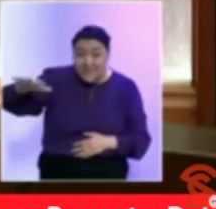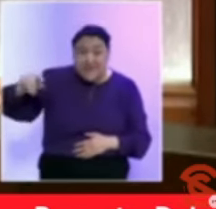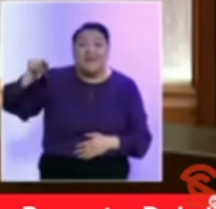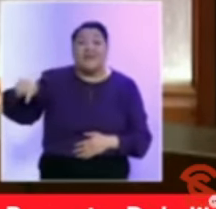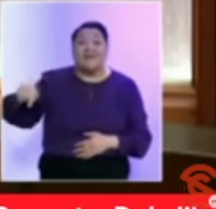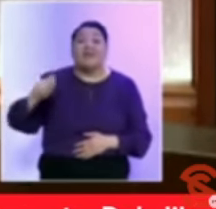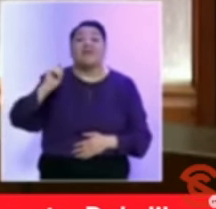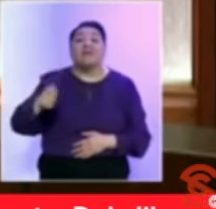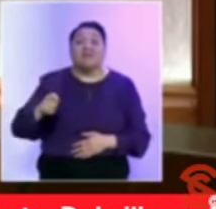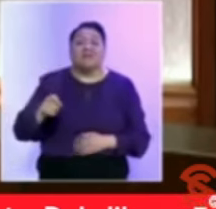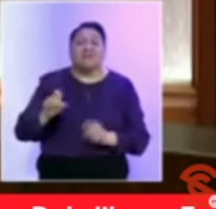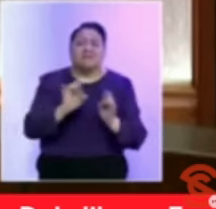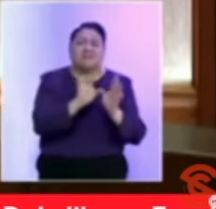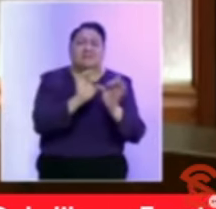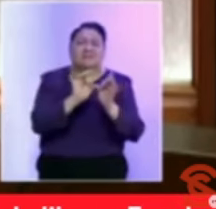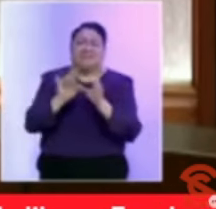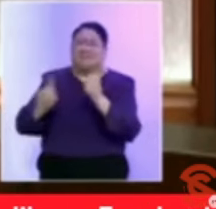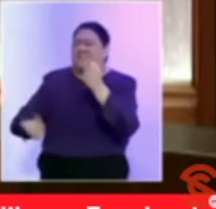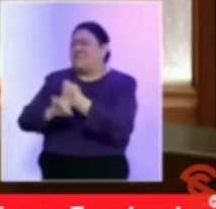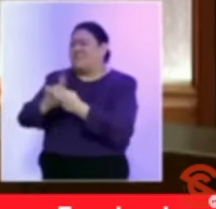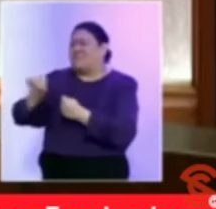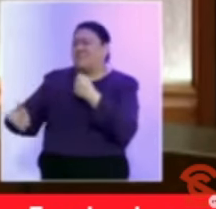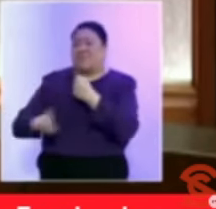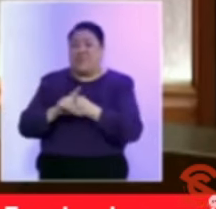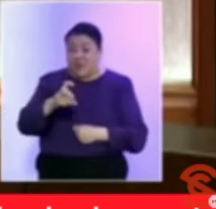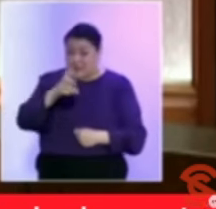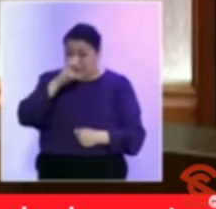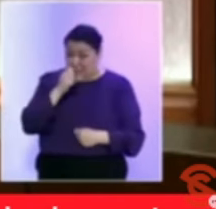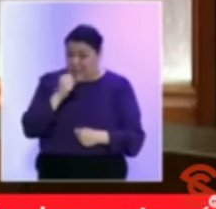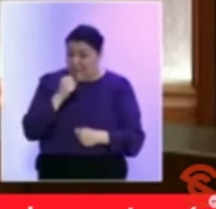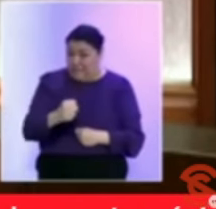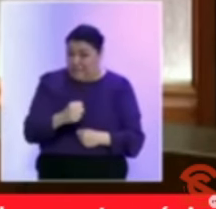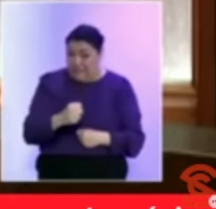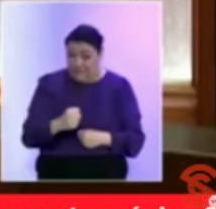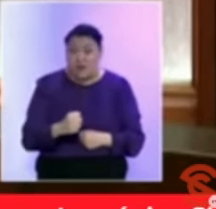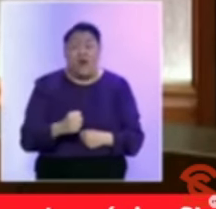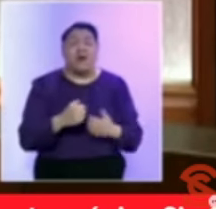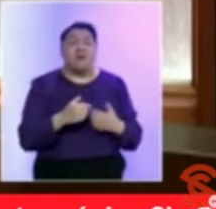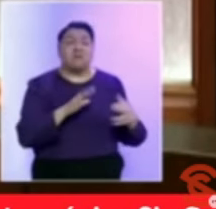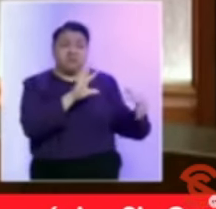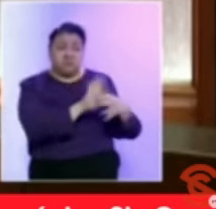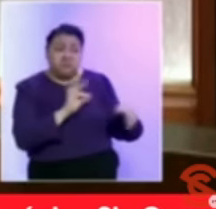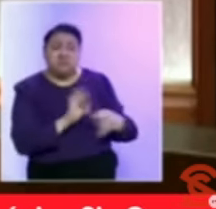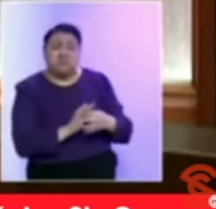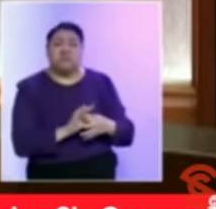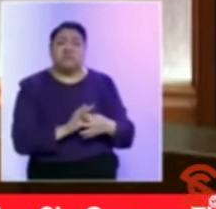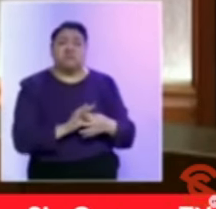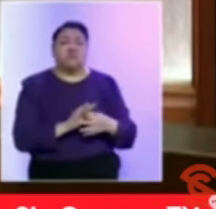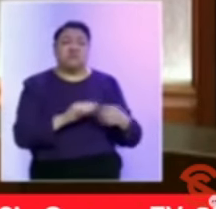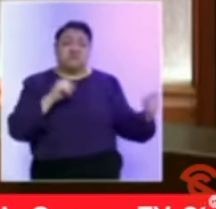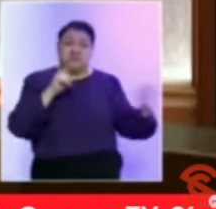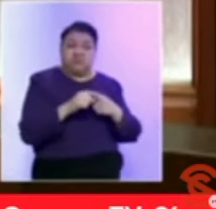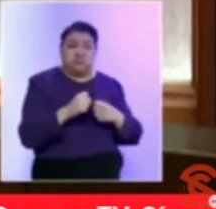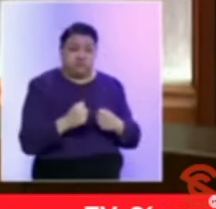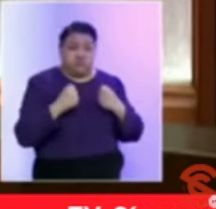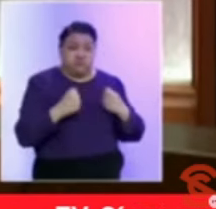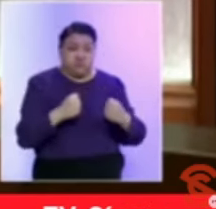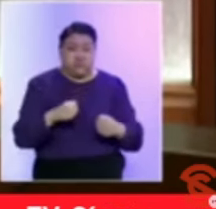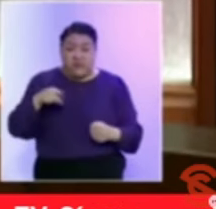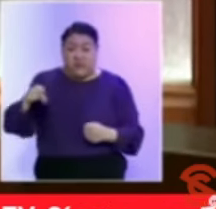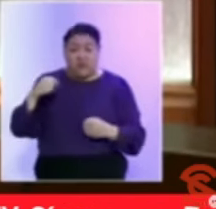más Violeta crítica abierta sin moldes absolutos ni